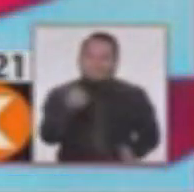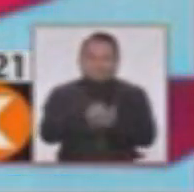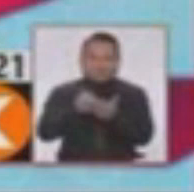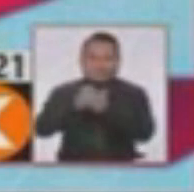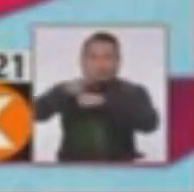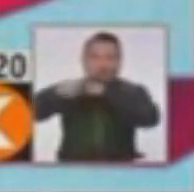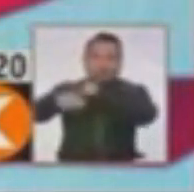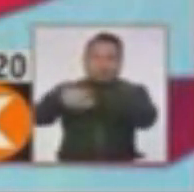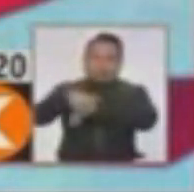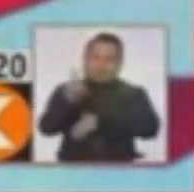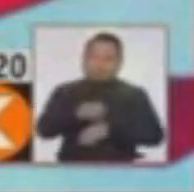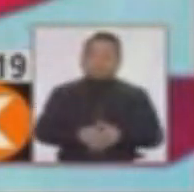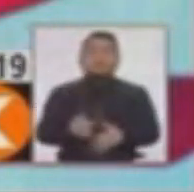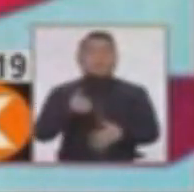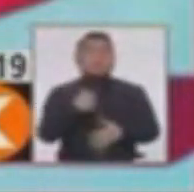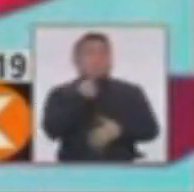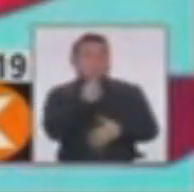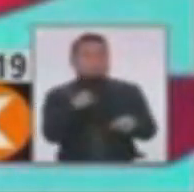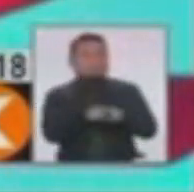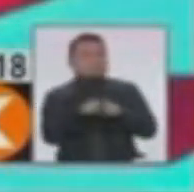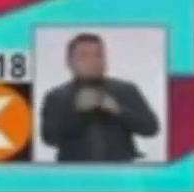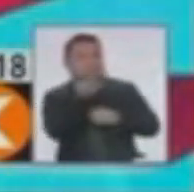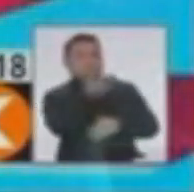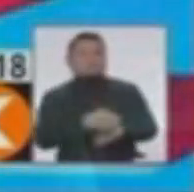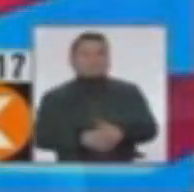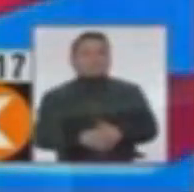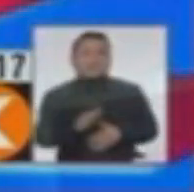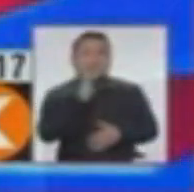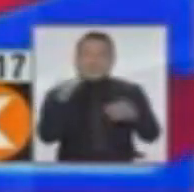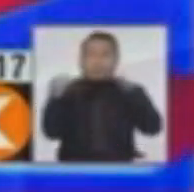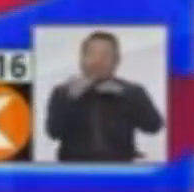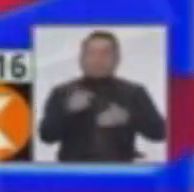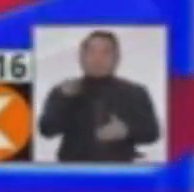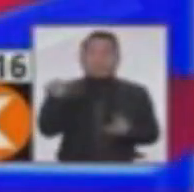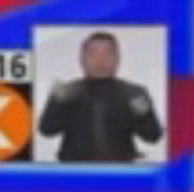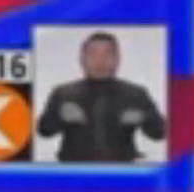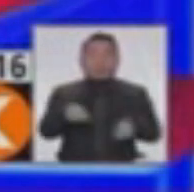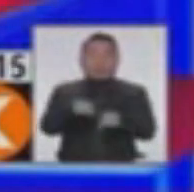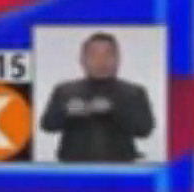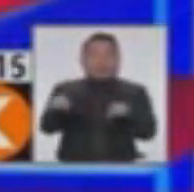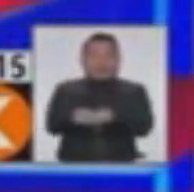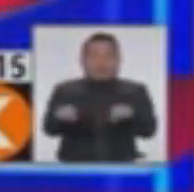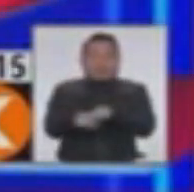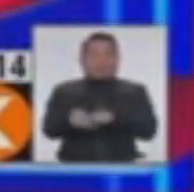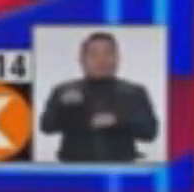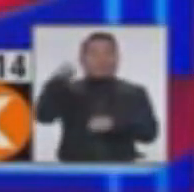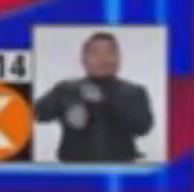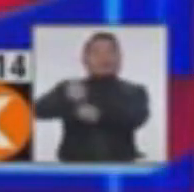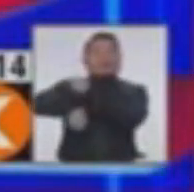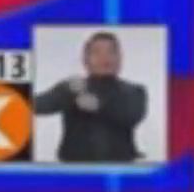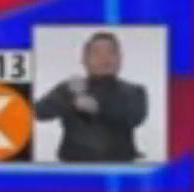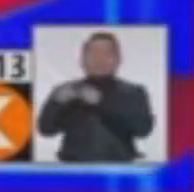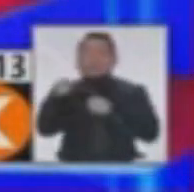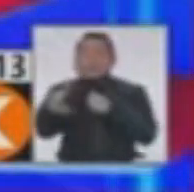de cambiar el Perú. Lo que quisieran muchos, cambiar el país. Pero hicieron todo lo contrario, trabaron el Perú. E incluso, ¿quiénes